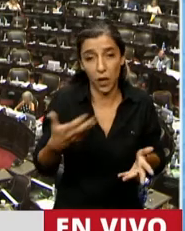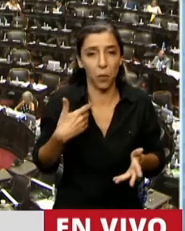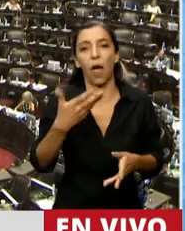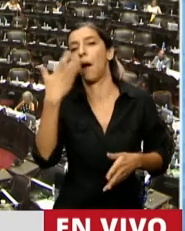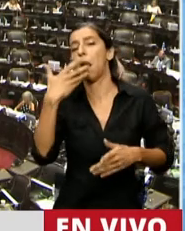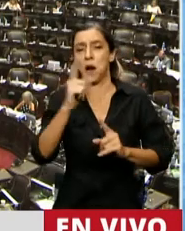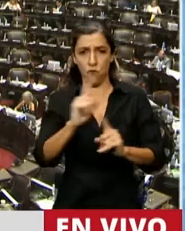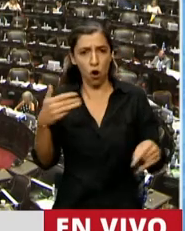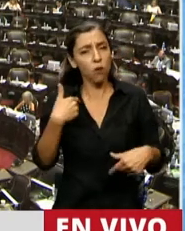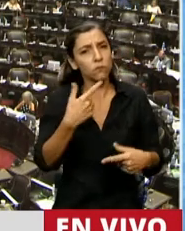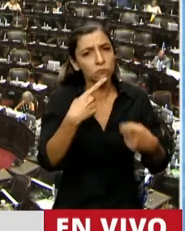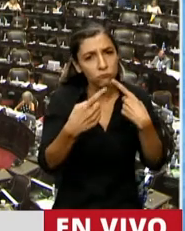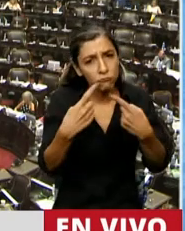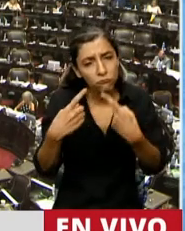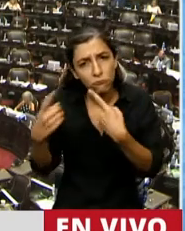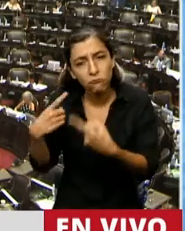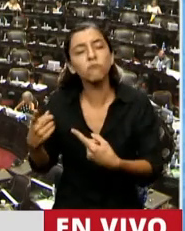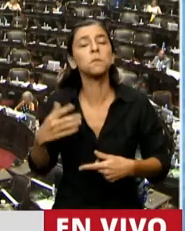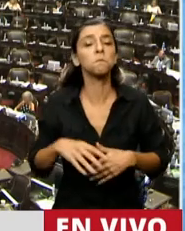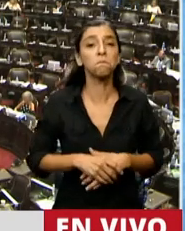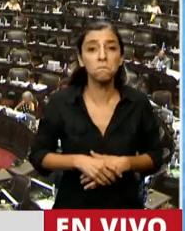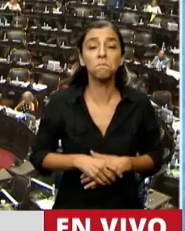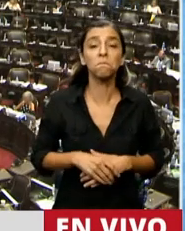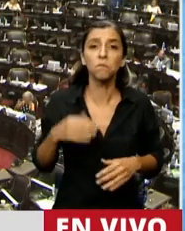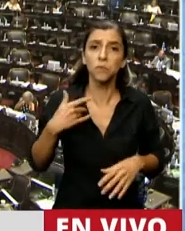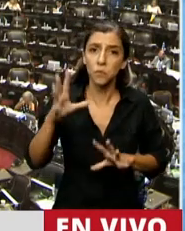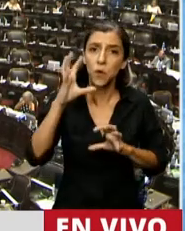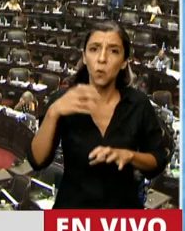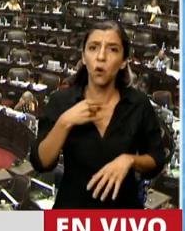hablar. Y realmente quisiera recordar y enumerar